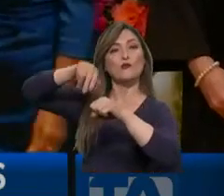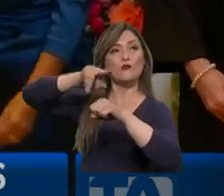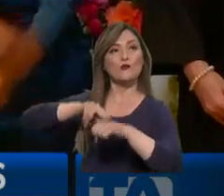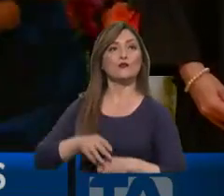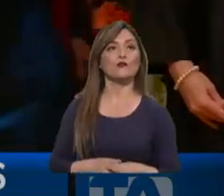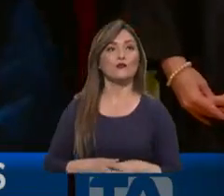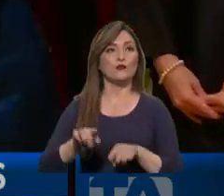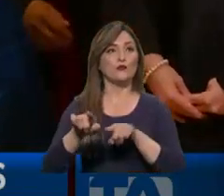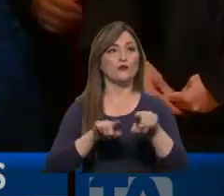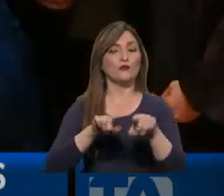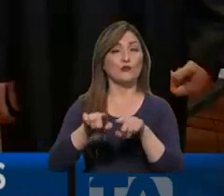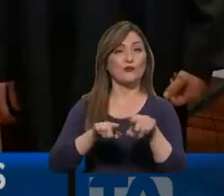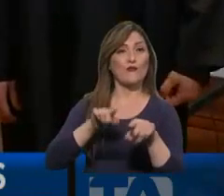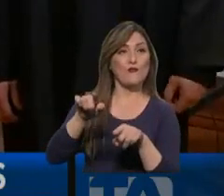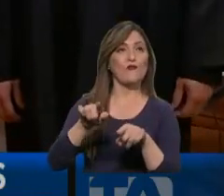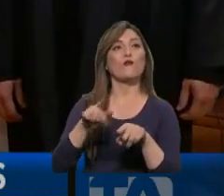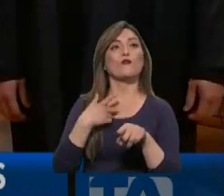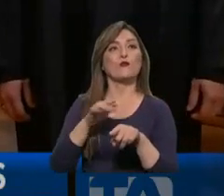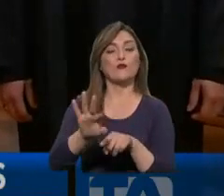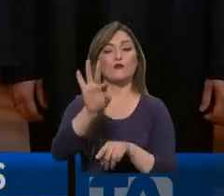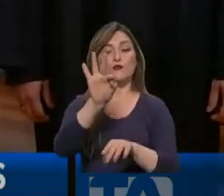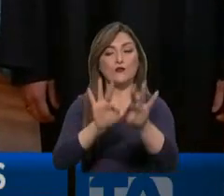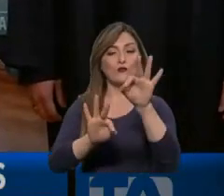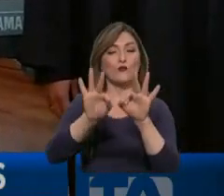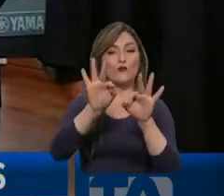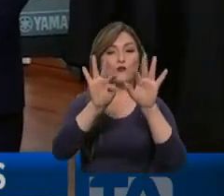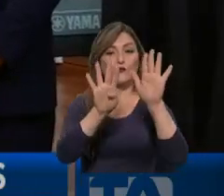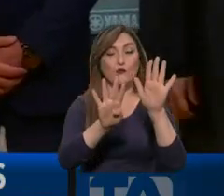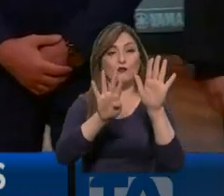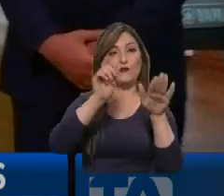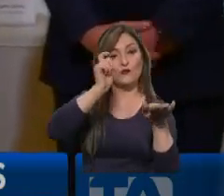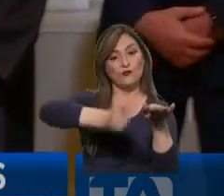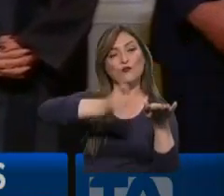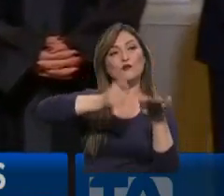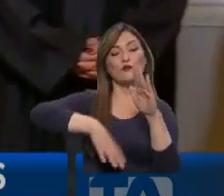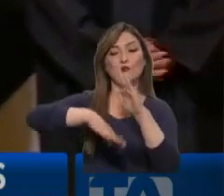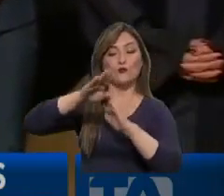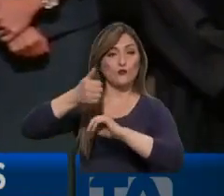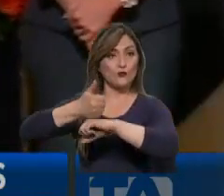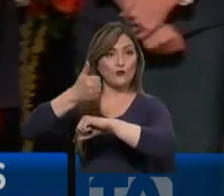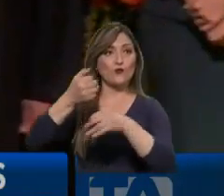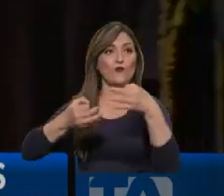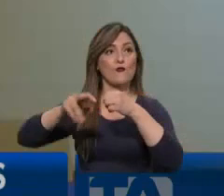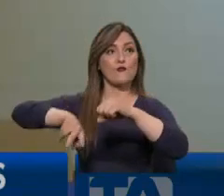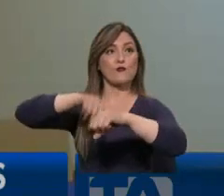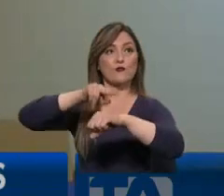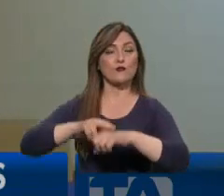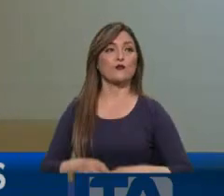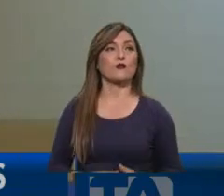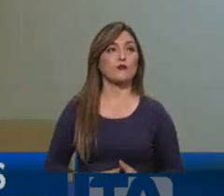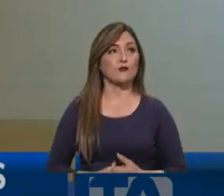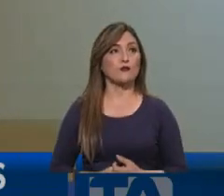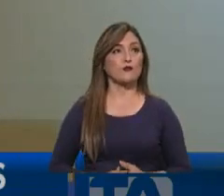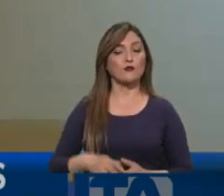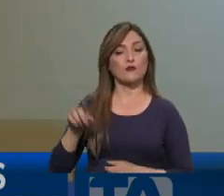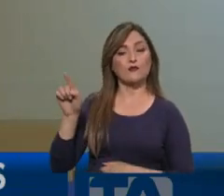tras el concurso de oposición y méritos, en el que se escogieron además otros 9 jueces y conjueces de la máxima instancia de justicia nacional. Se trata de